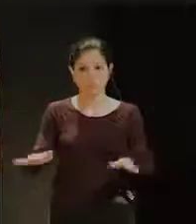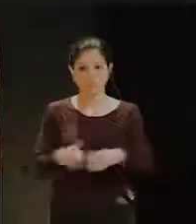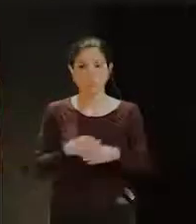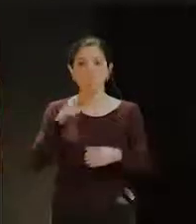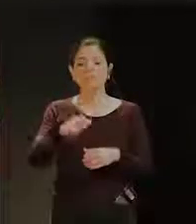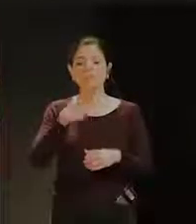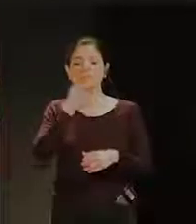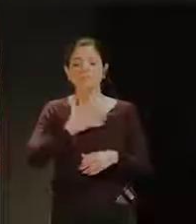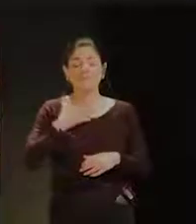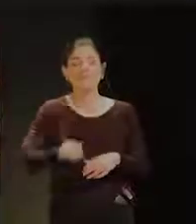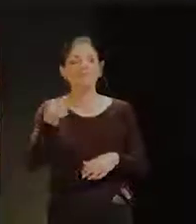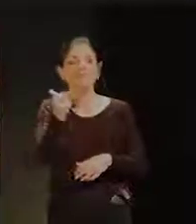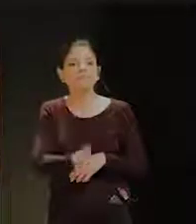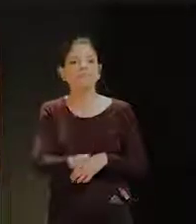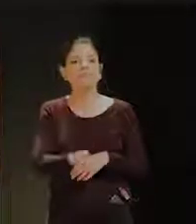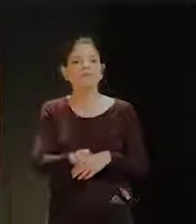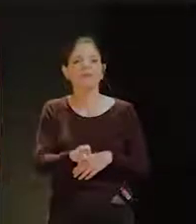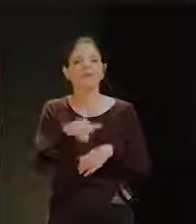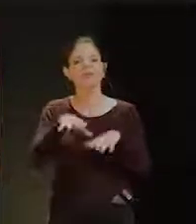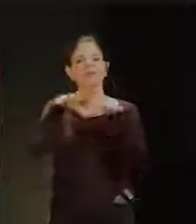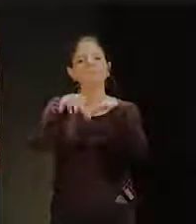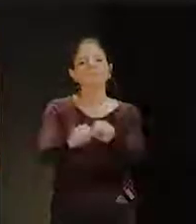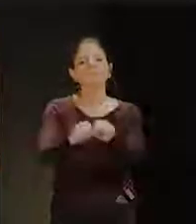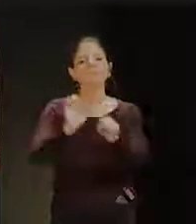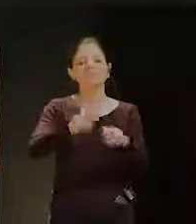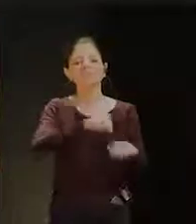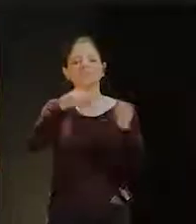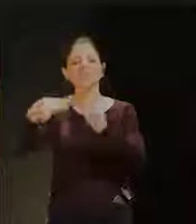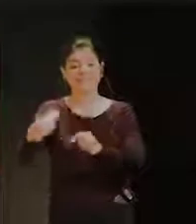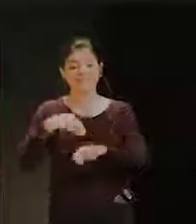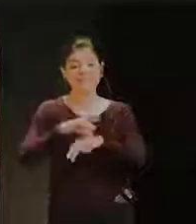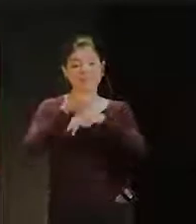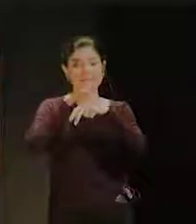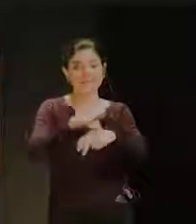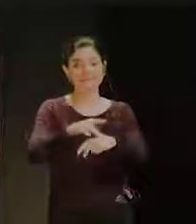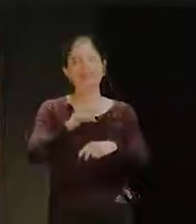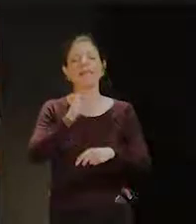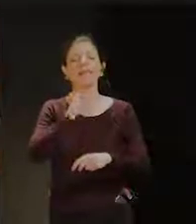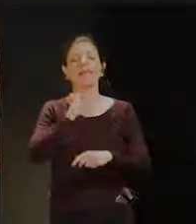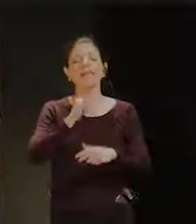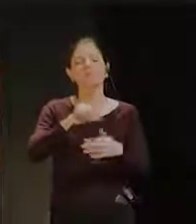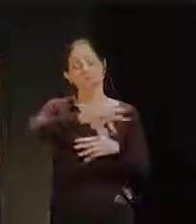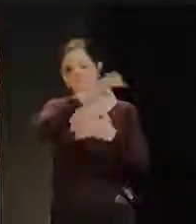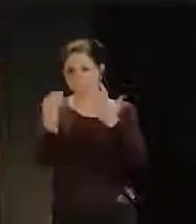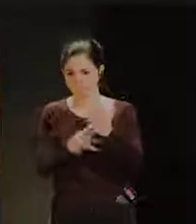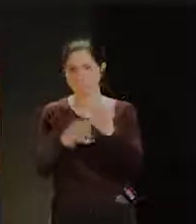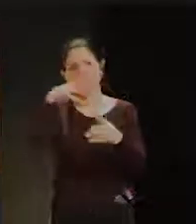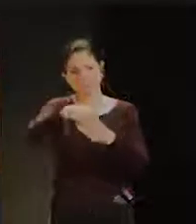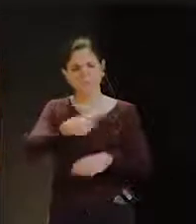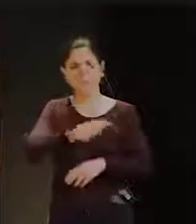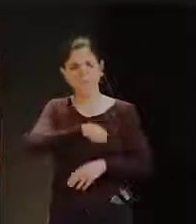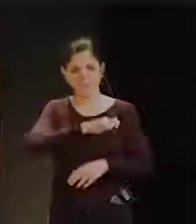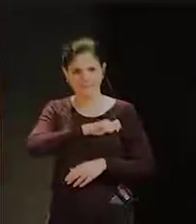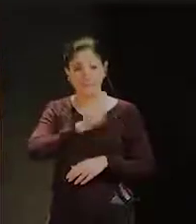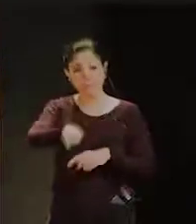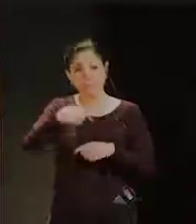Y el British Council, además, ha encargado la traducción de esta guía a una serie de idiomas, incluidos el español. O sea